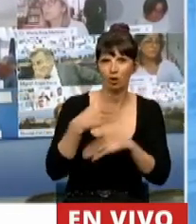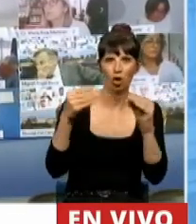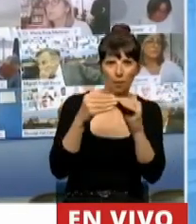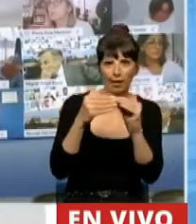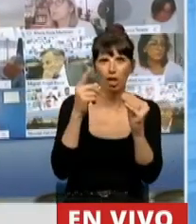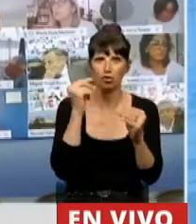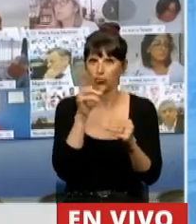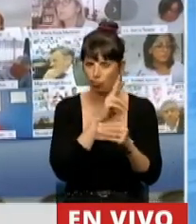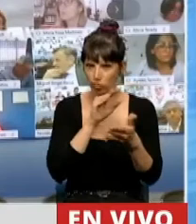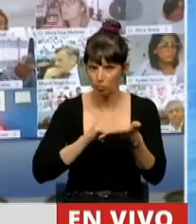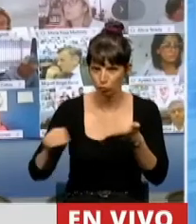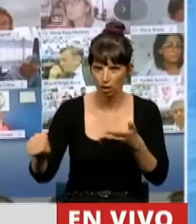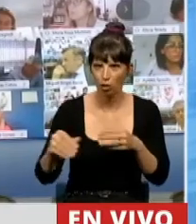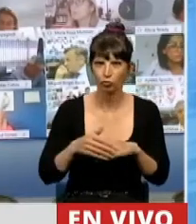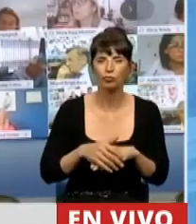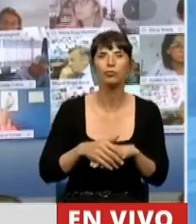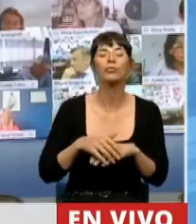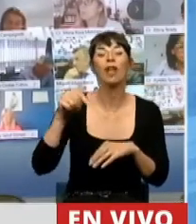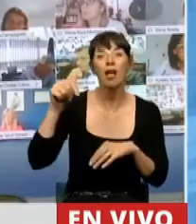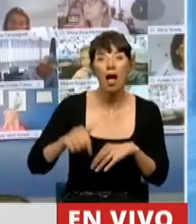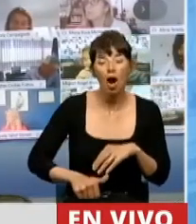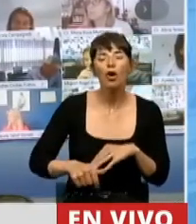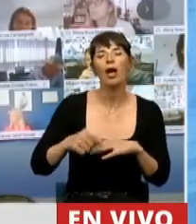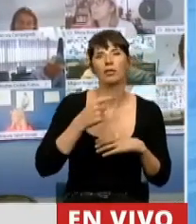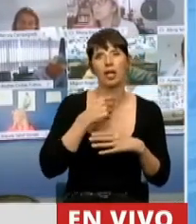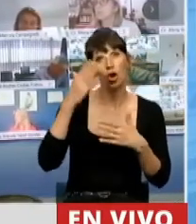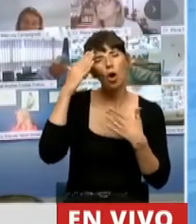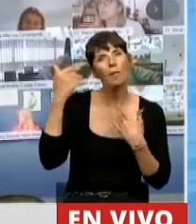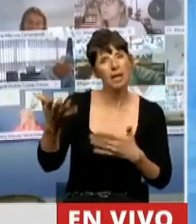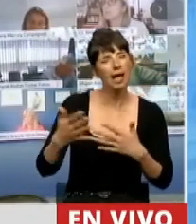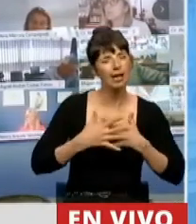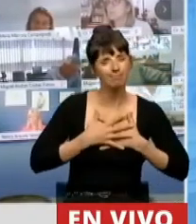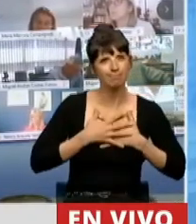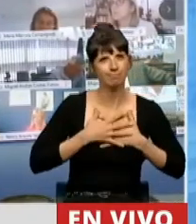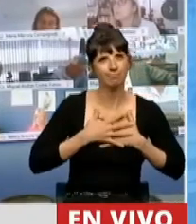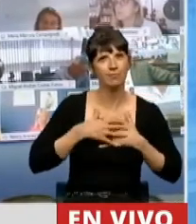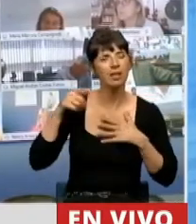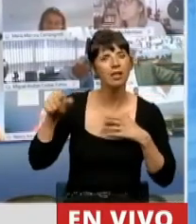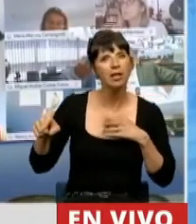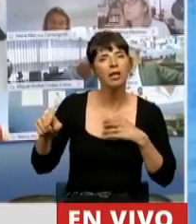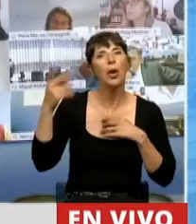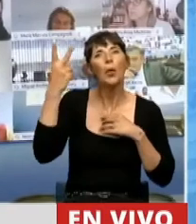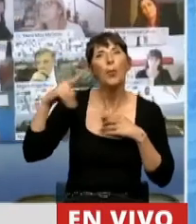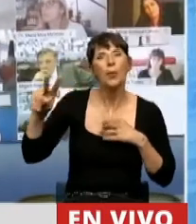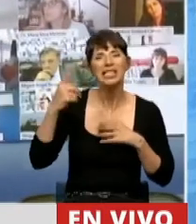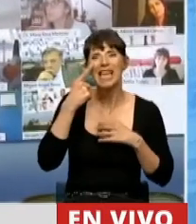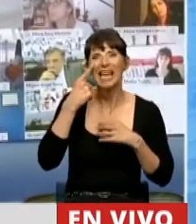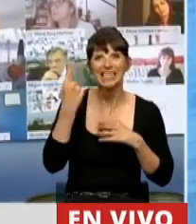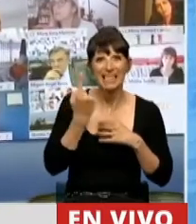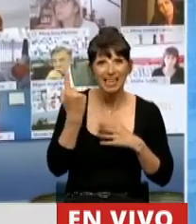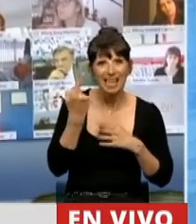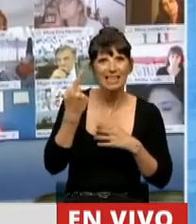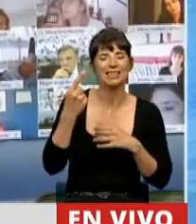diputados. Ahora sí, paso a rendir un sentido homenaje a quien fuera nuestra viceintendenta de Villa